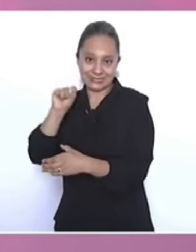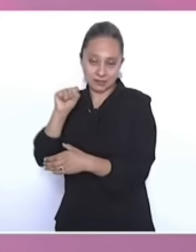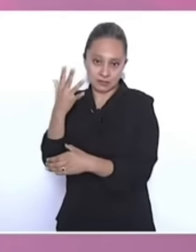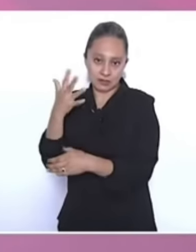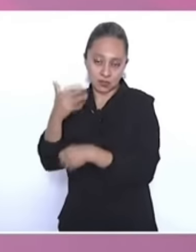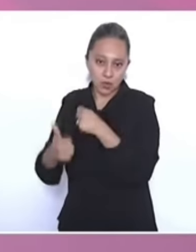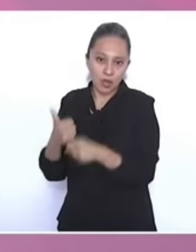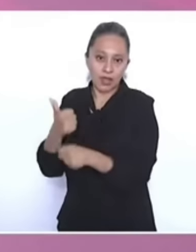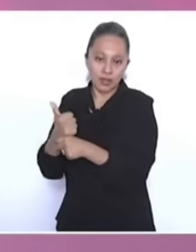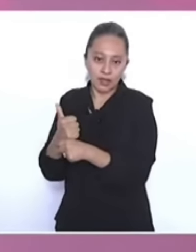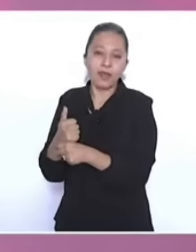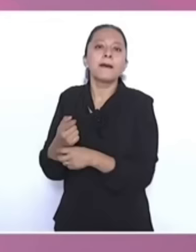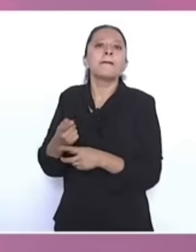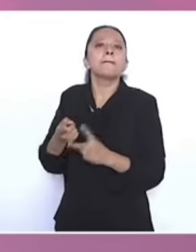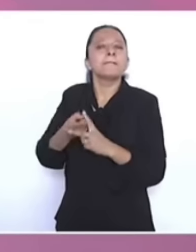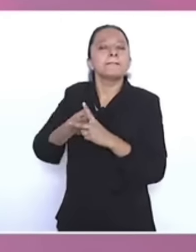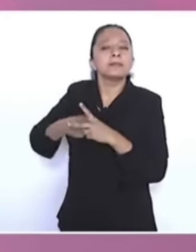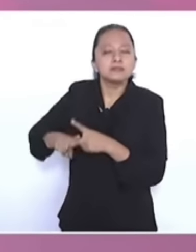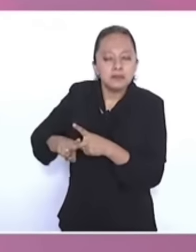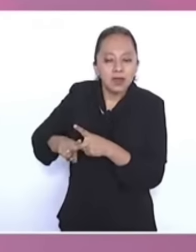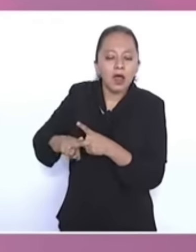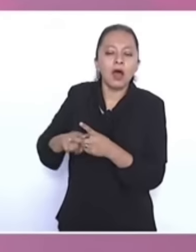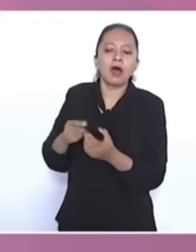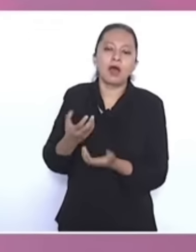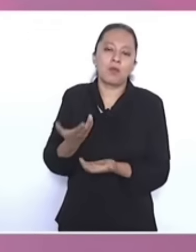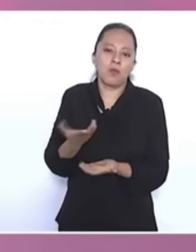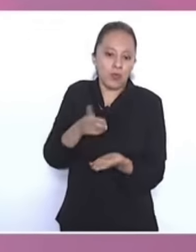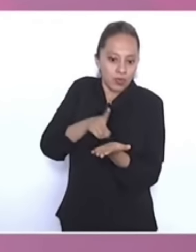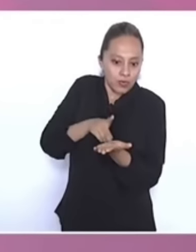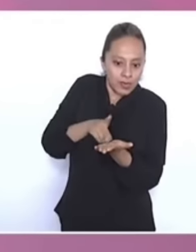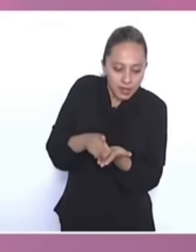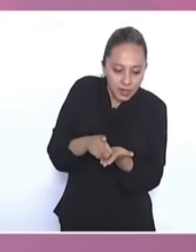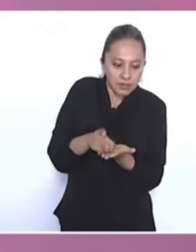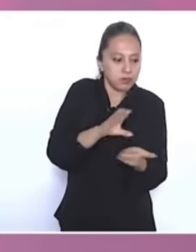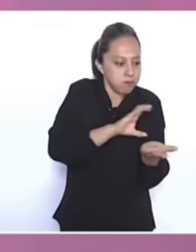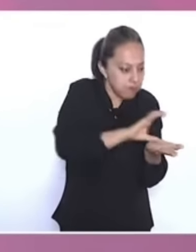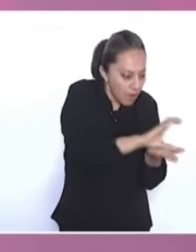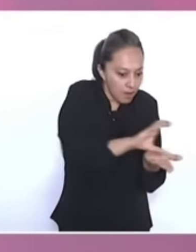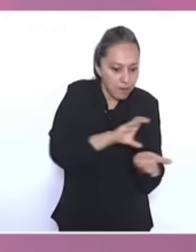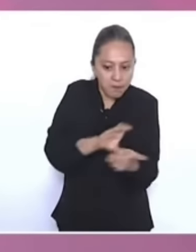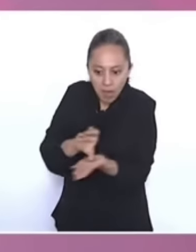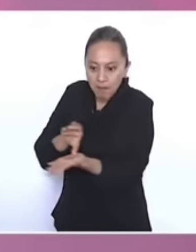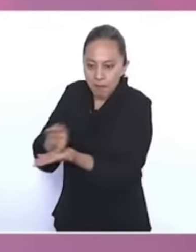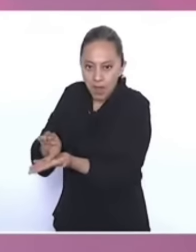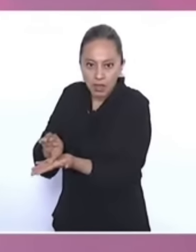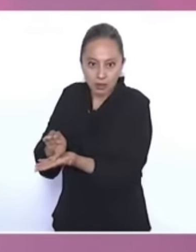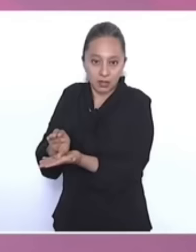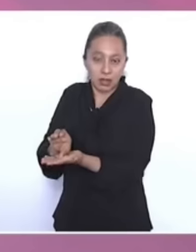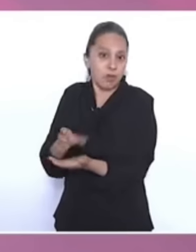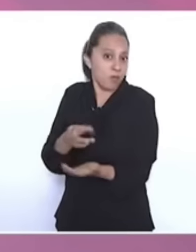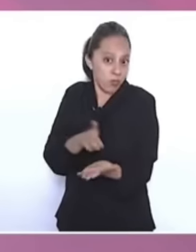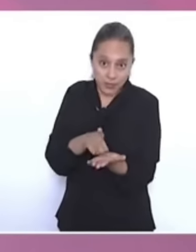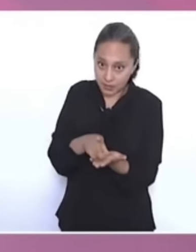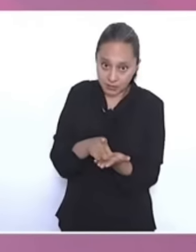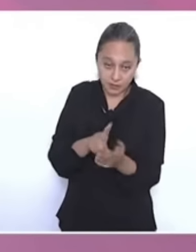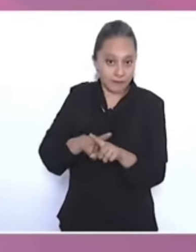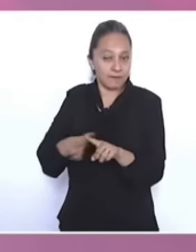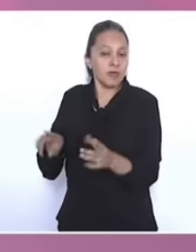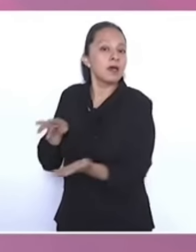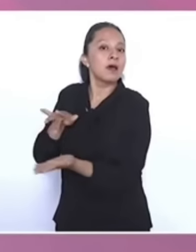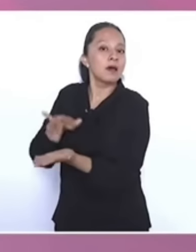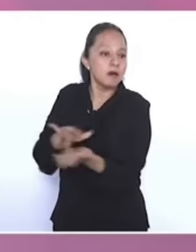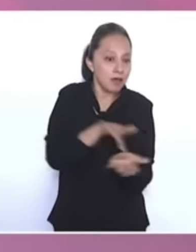una pensión como un derecho universal y no como una dádiva. Se eliminaron los